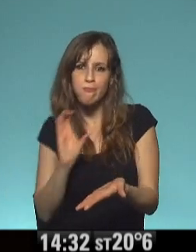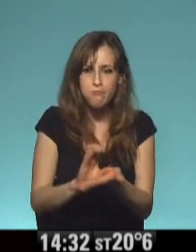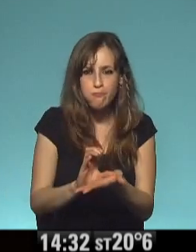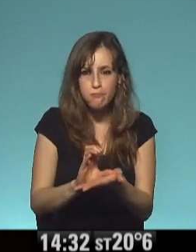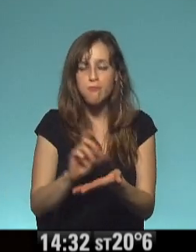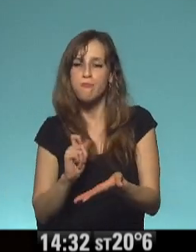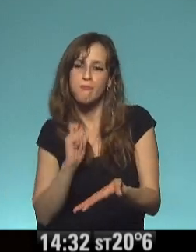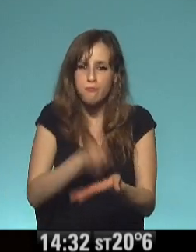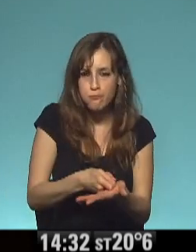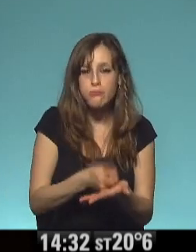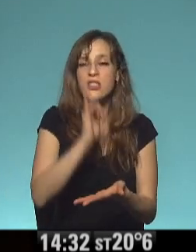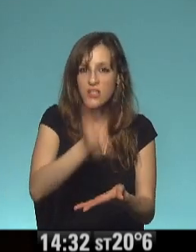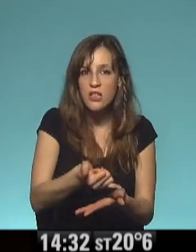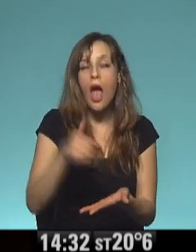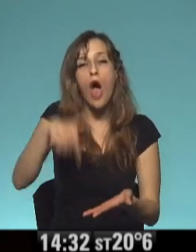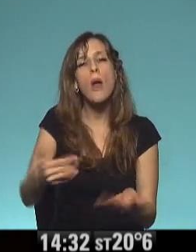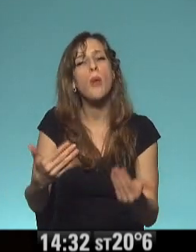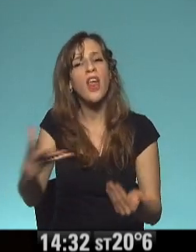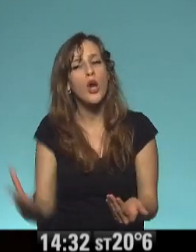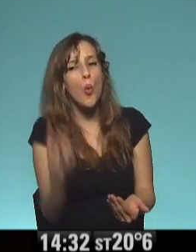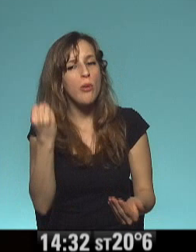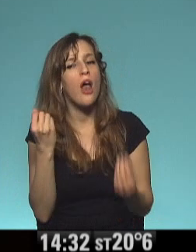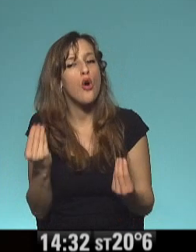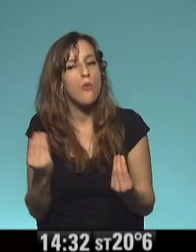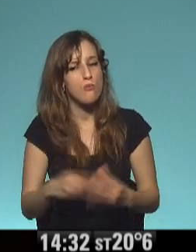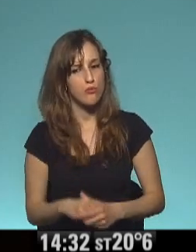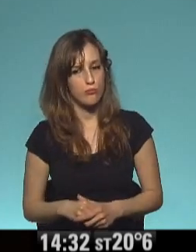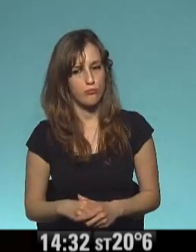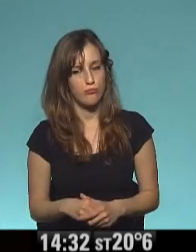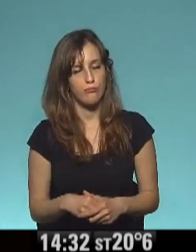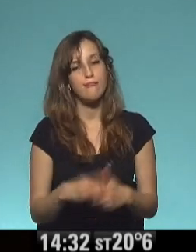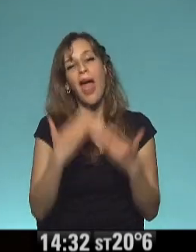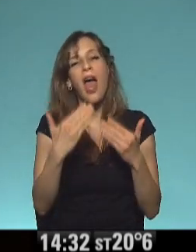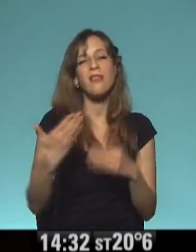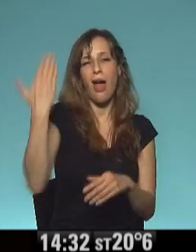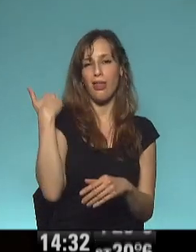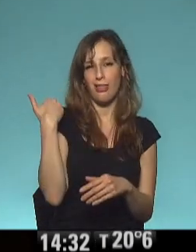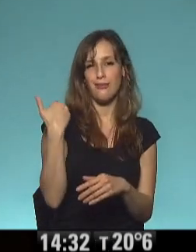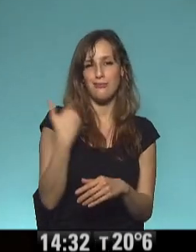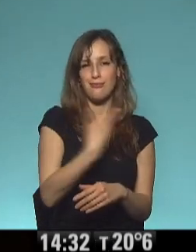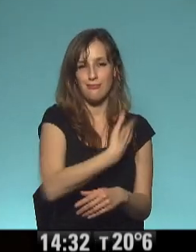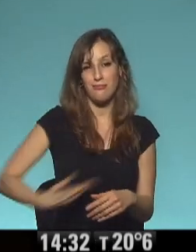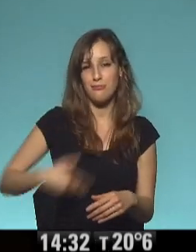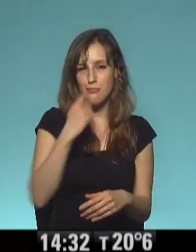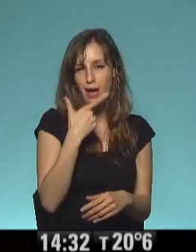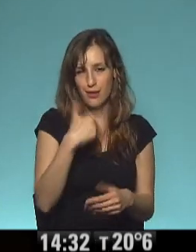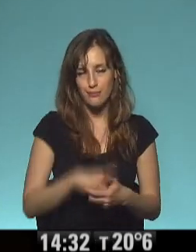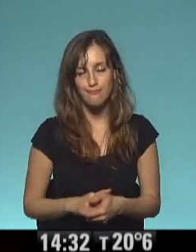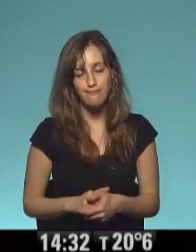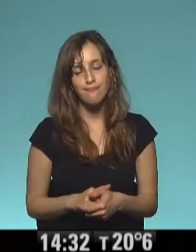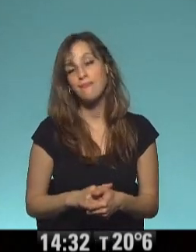que invertir la provincia durante el gobierno Mauricio Macri, que justamente suspendió la mayoría de estas obras. Muchas